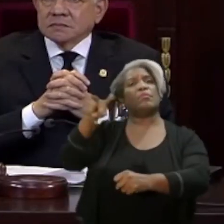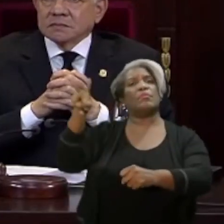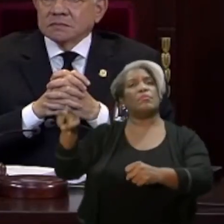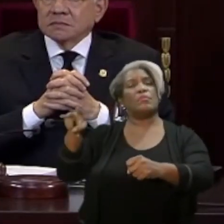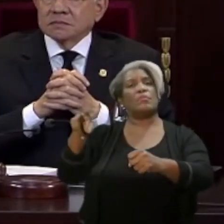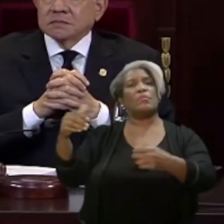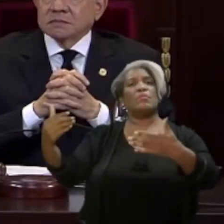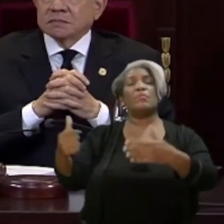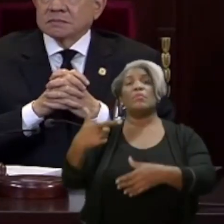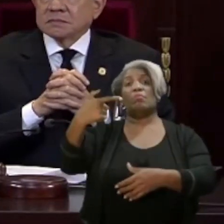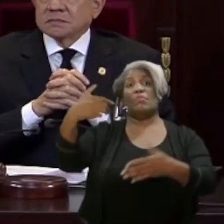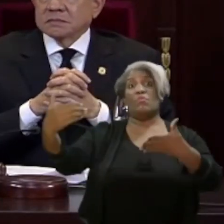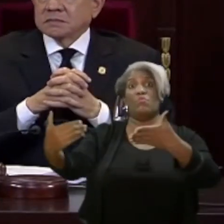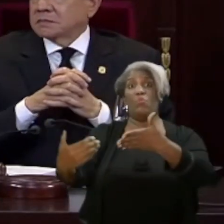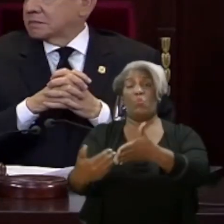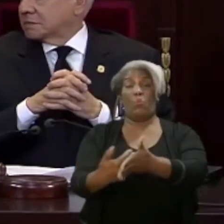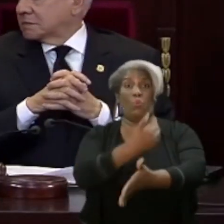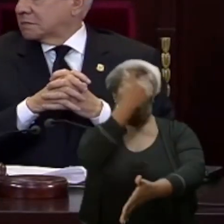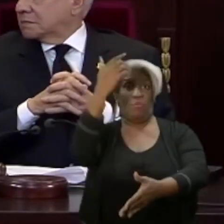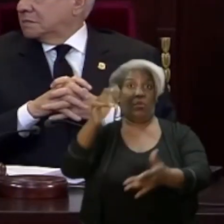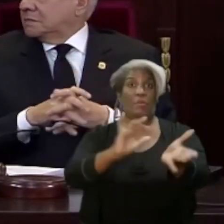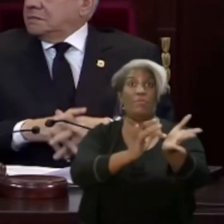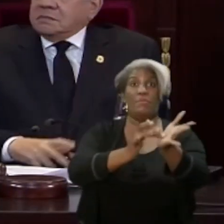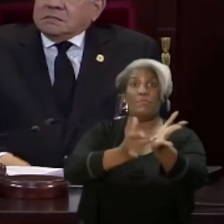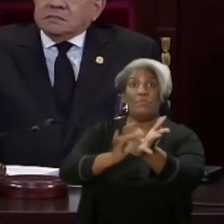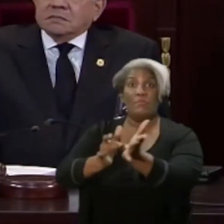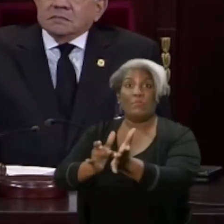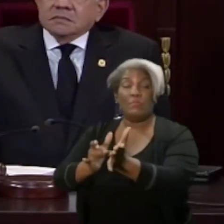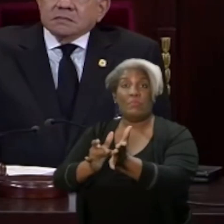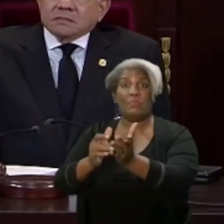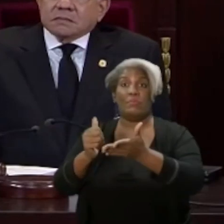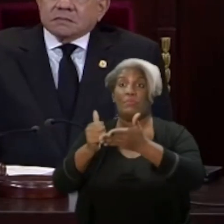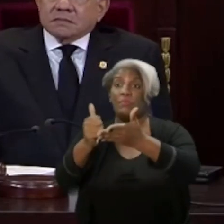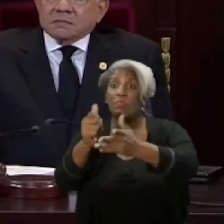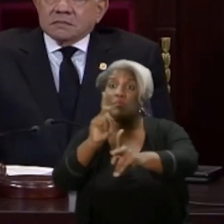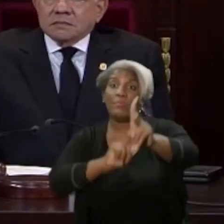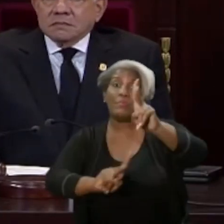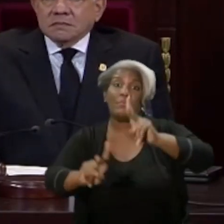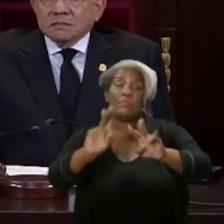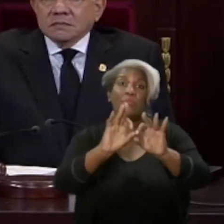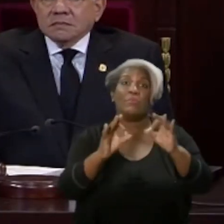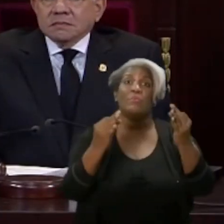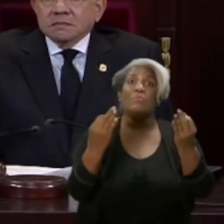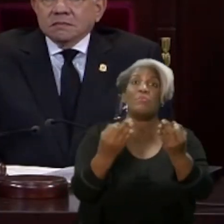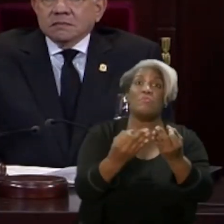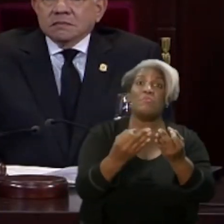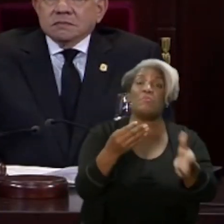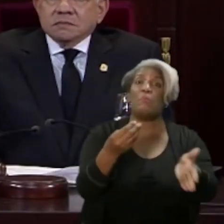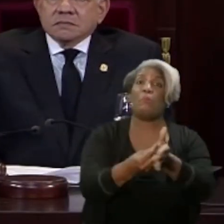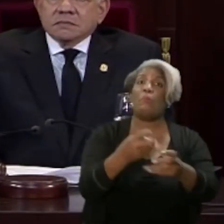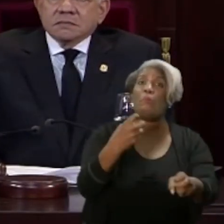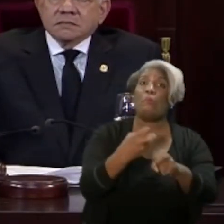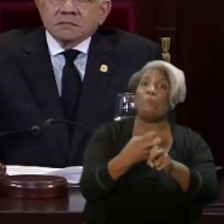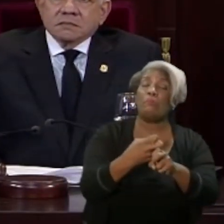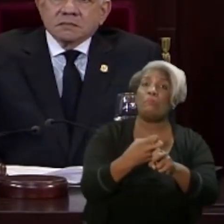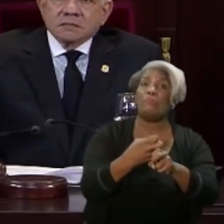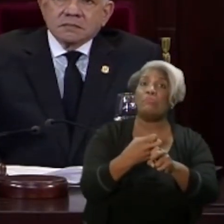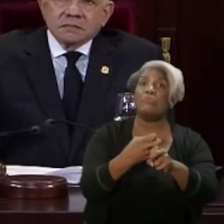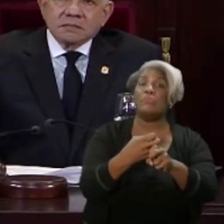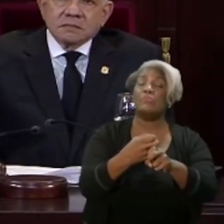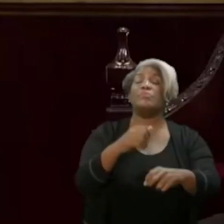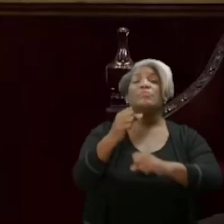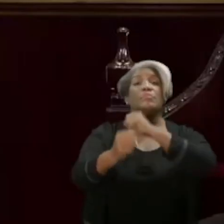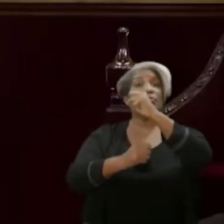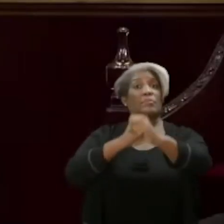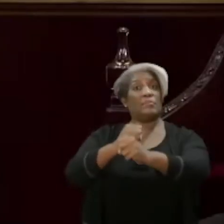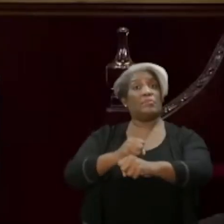21 nuevas farmacias del pueblo que han beneficiado aproximadamente a una población de 234 mil ciudadanos. Y este